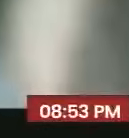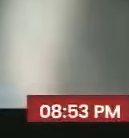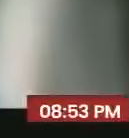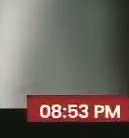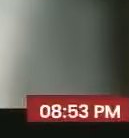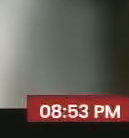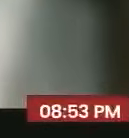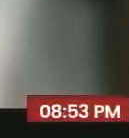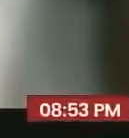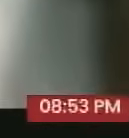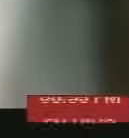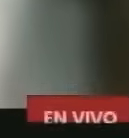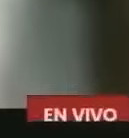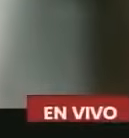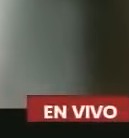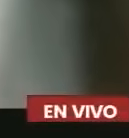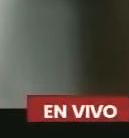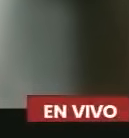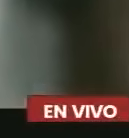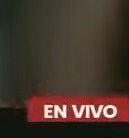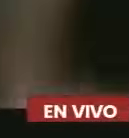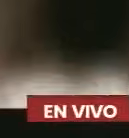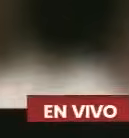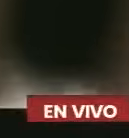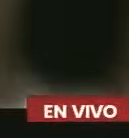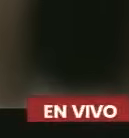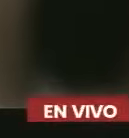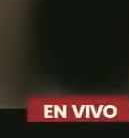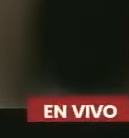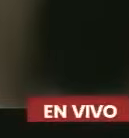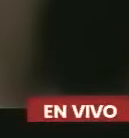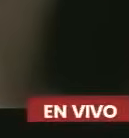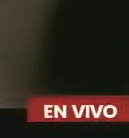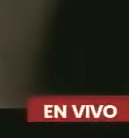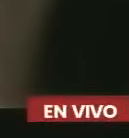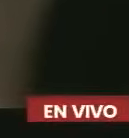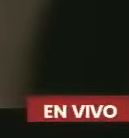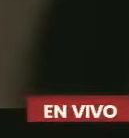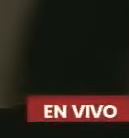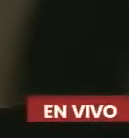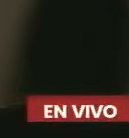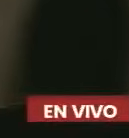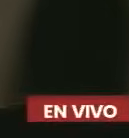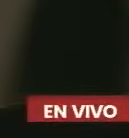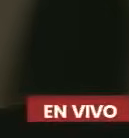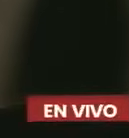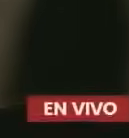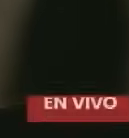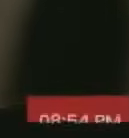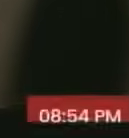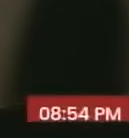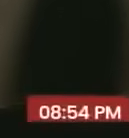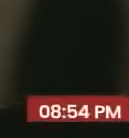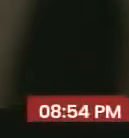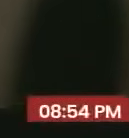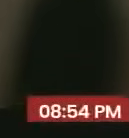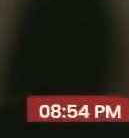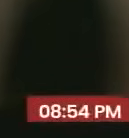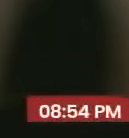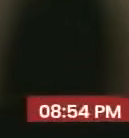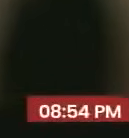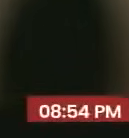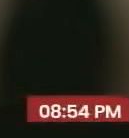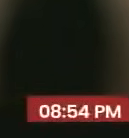porque desde hace mucho tiempo hay momentos históricos que nos demuestran que eso es así. Primeramente tenemos el tema de que